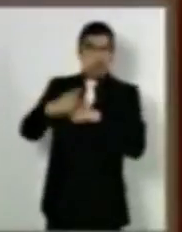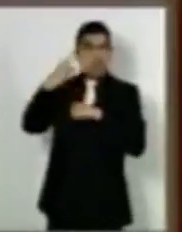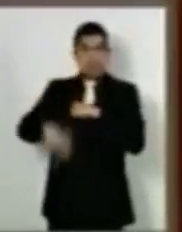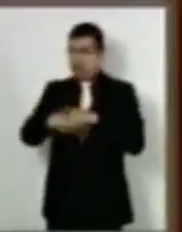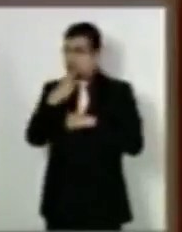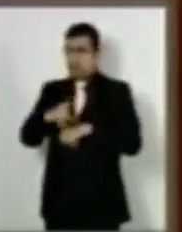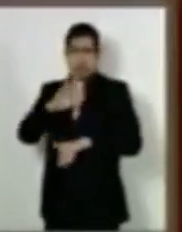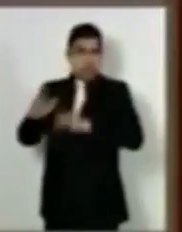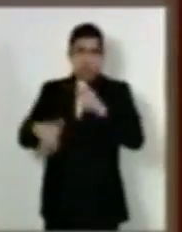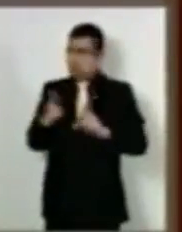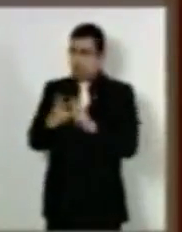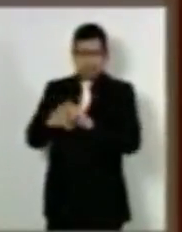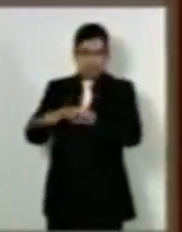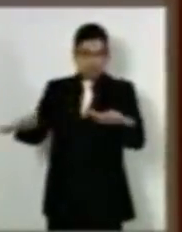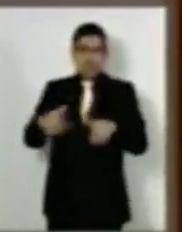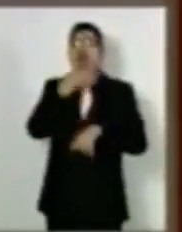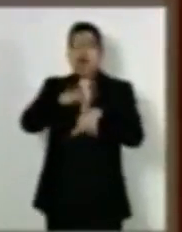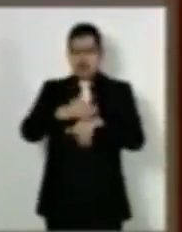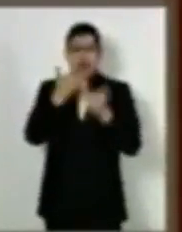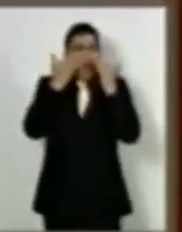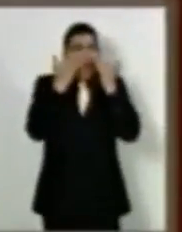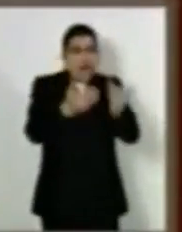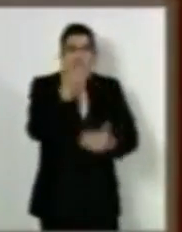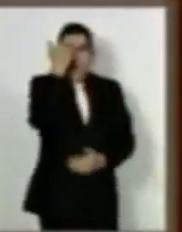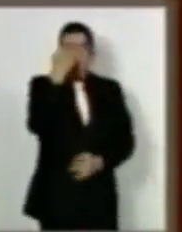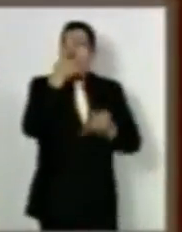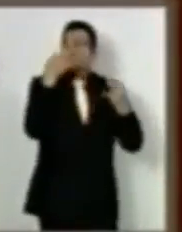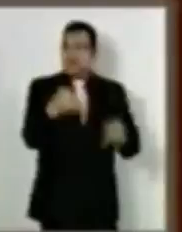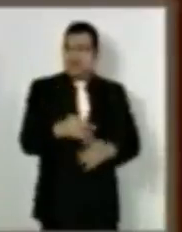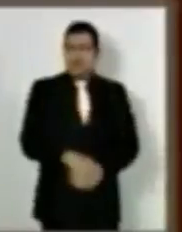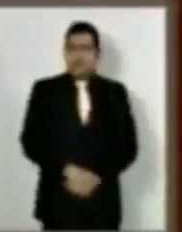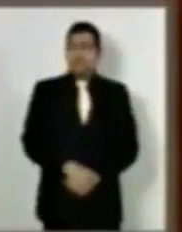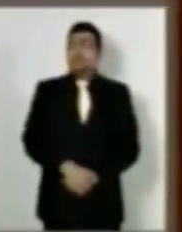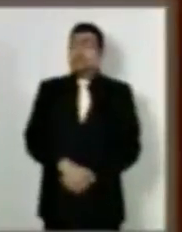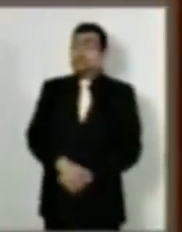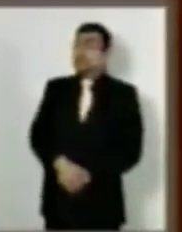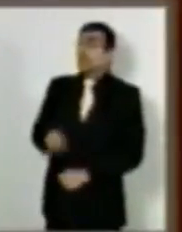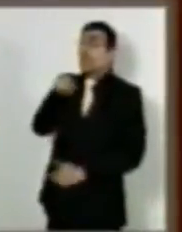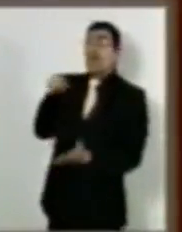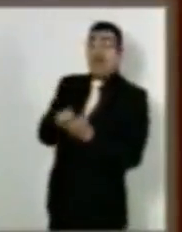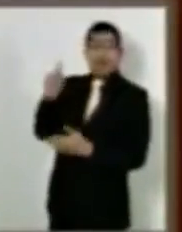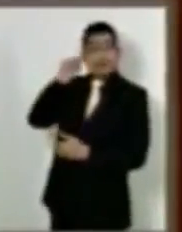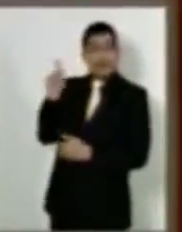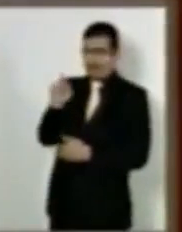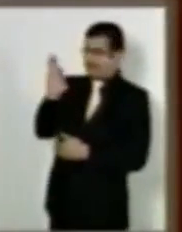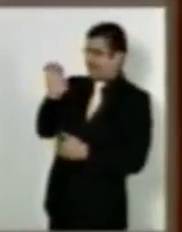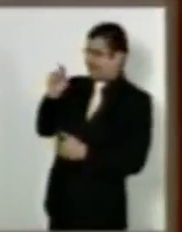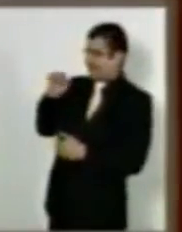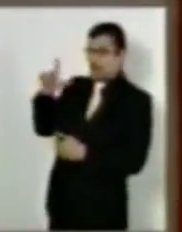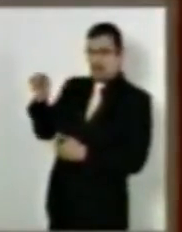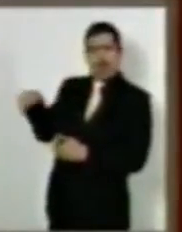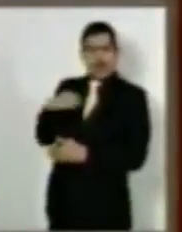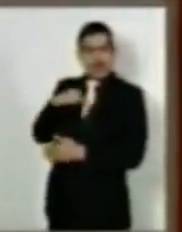muerte. Lo digo con conocimiento de causa. En Fresnillo, Zacatecas, municipio